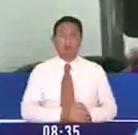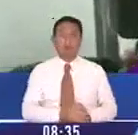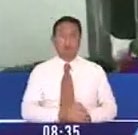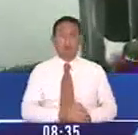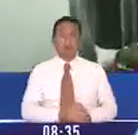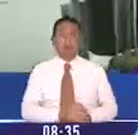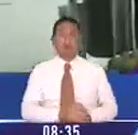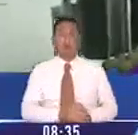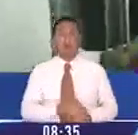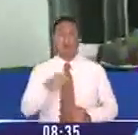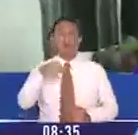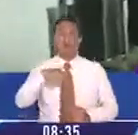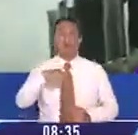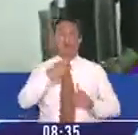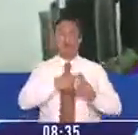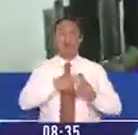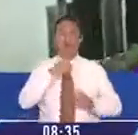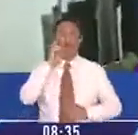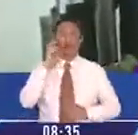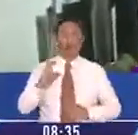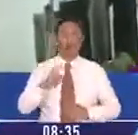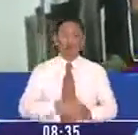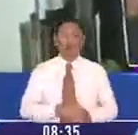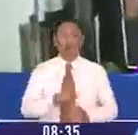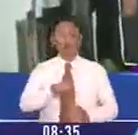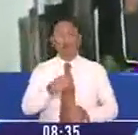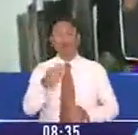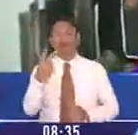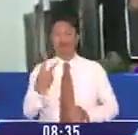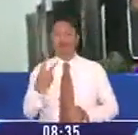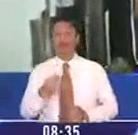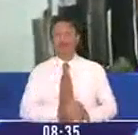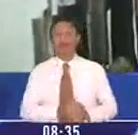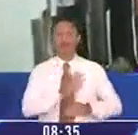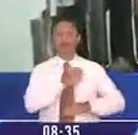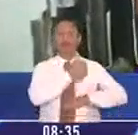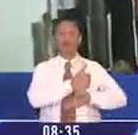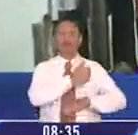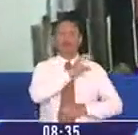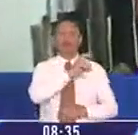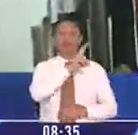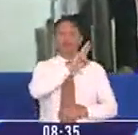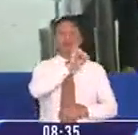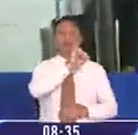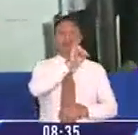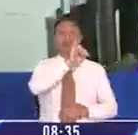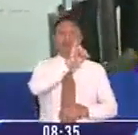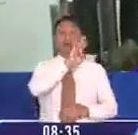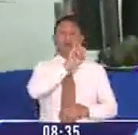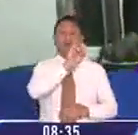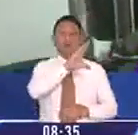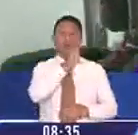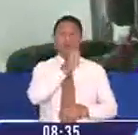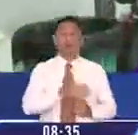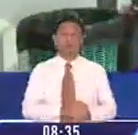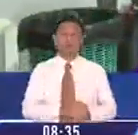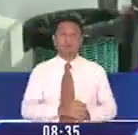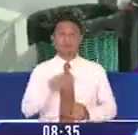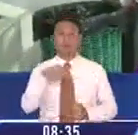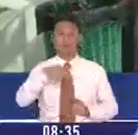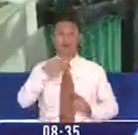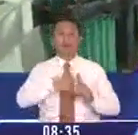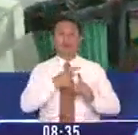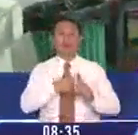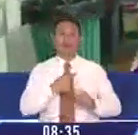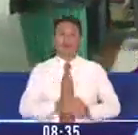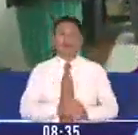acá en este momento en el mercado turismo, y tenemos otros dos lugares que son la Plaza César Chiriboga y la Plataforma San Sebastián. Hablando del mercado acá,